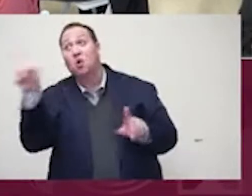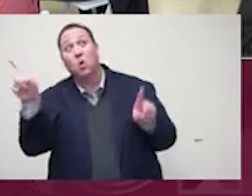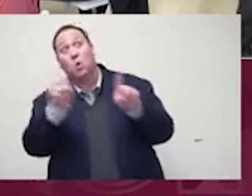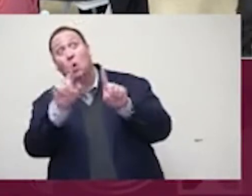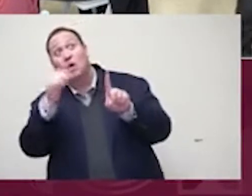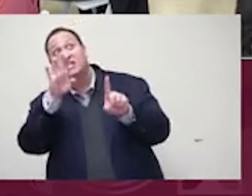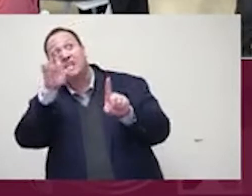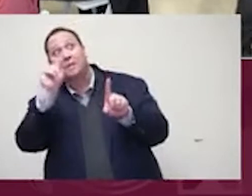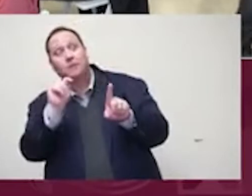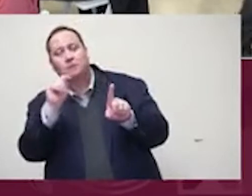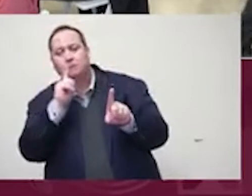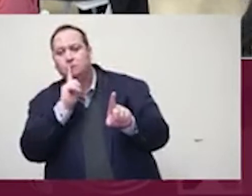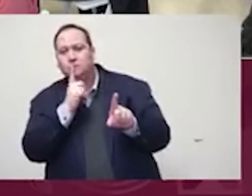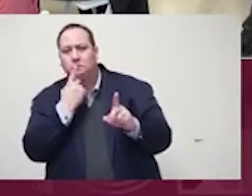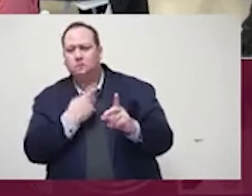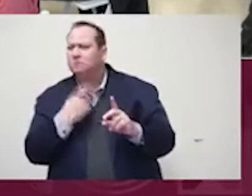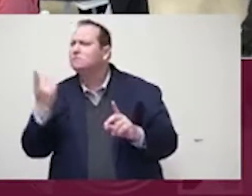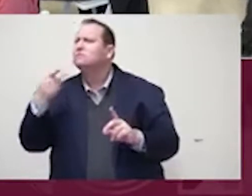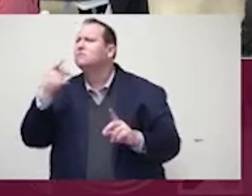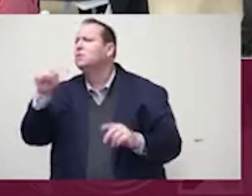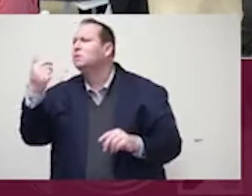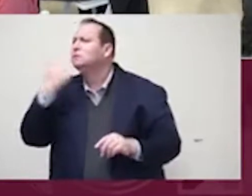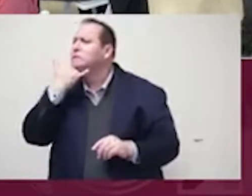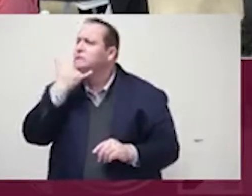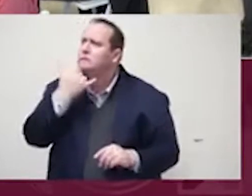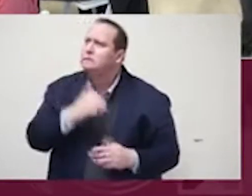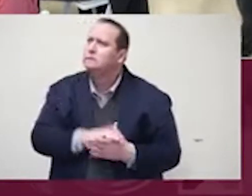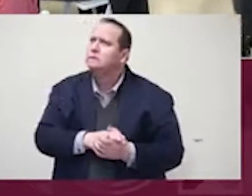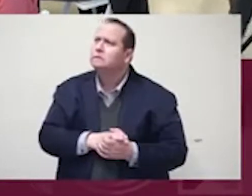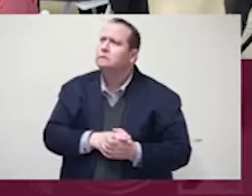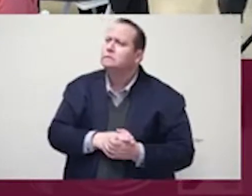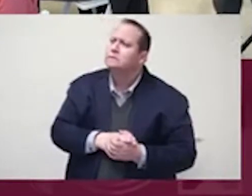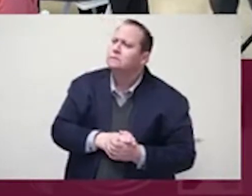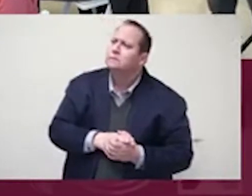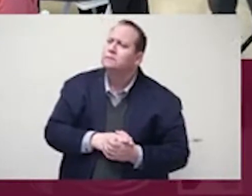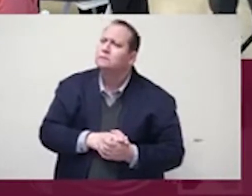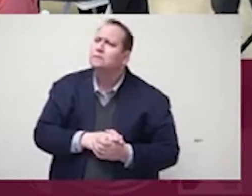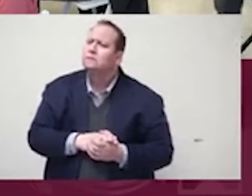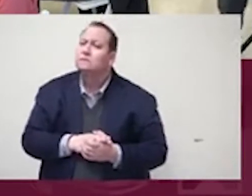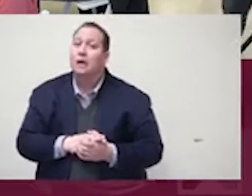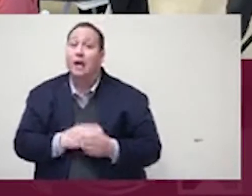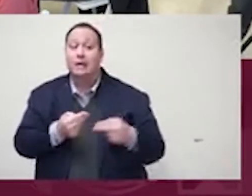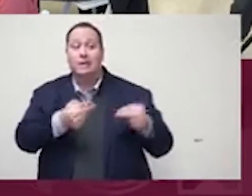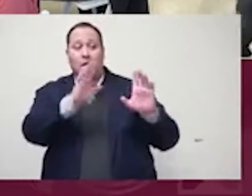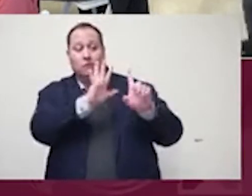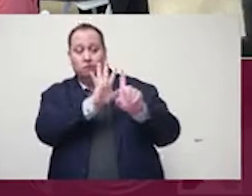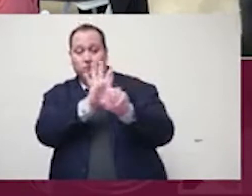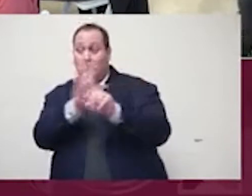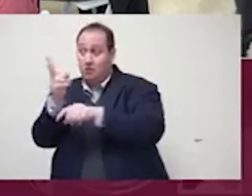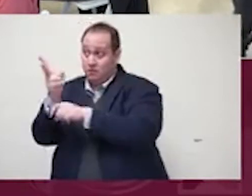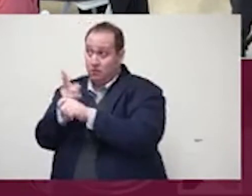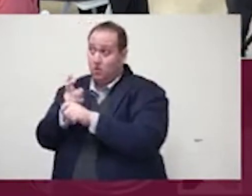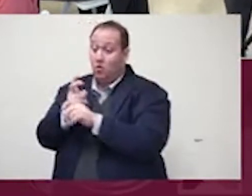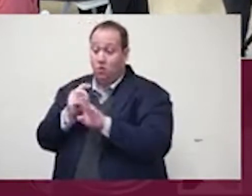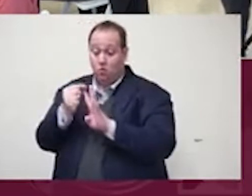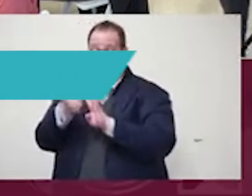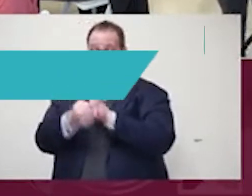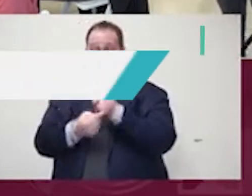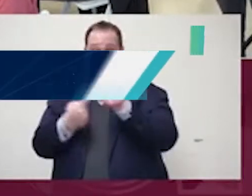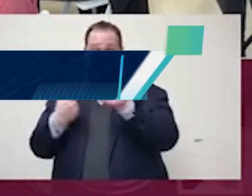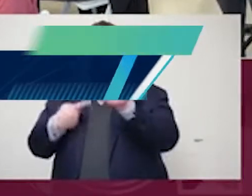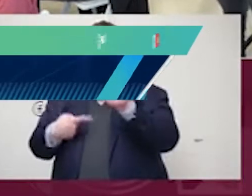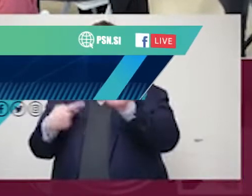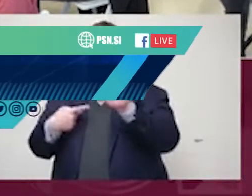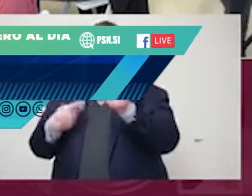aunque después la mandataria estatal lo corrigió y afirmó que acudieron más los empresarios que fueron invitados Fueron cuatro